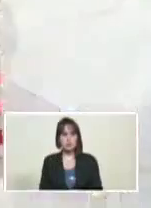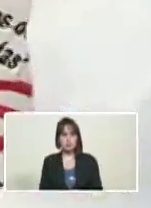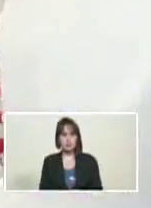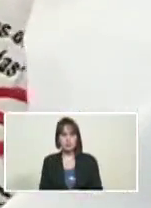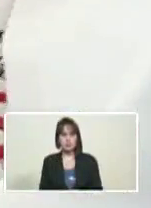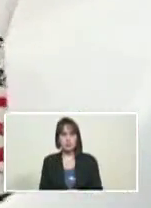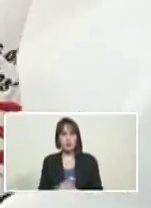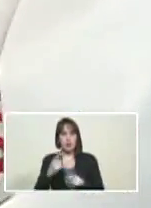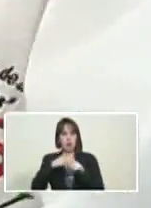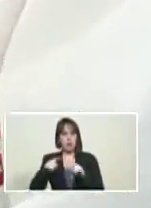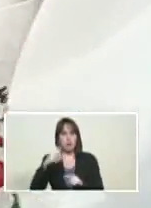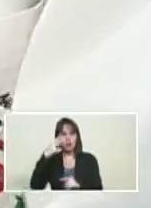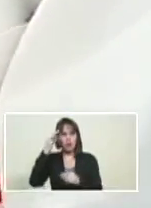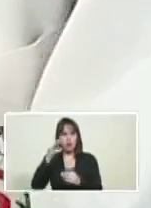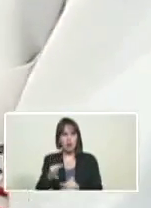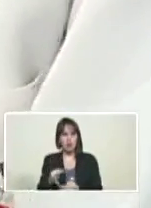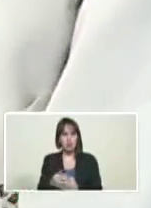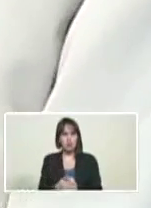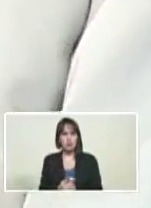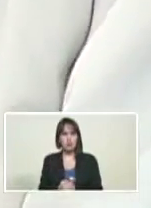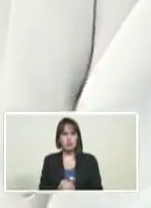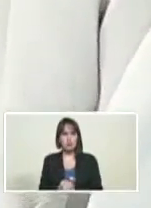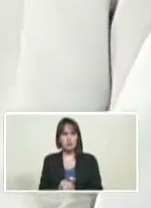Pero yo creo